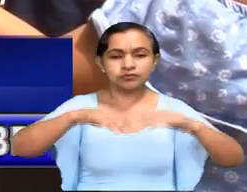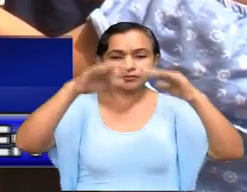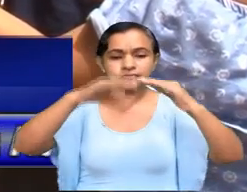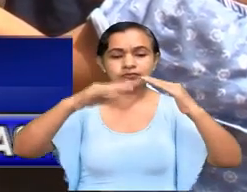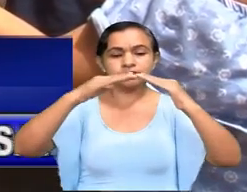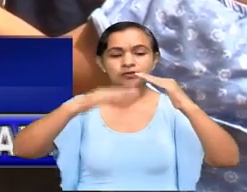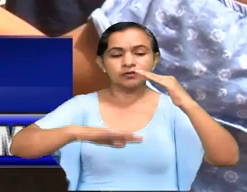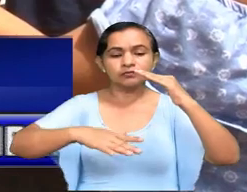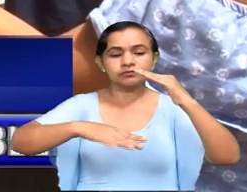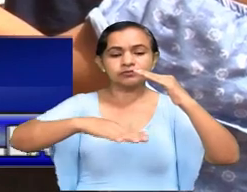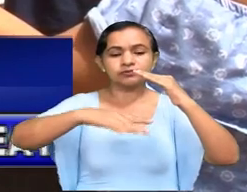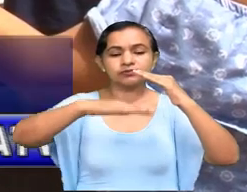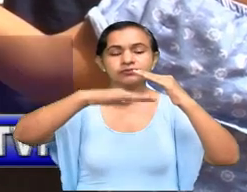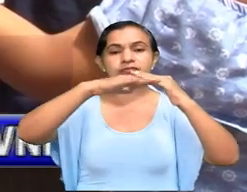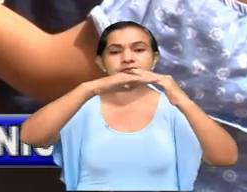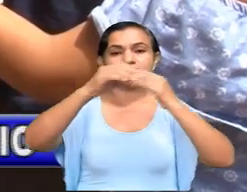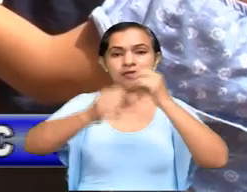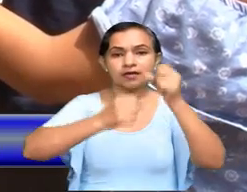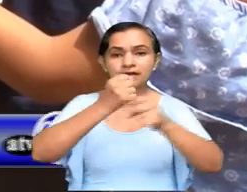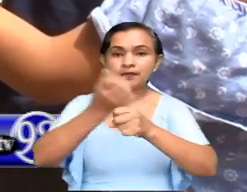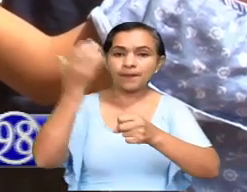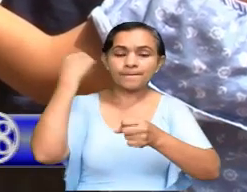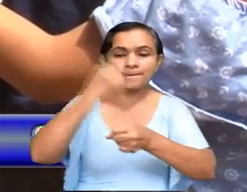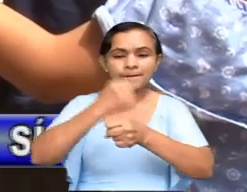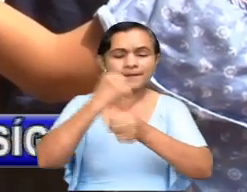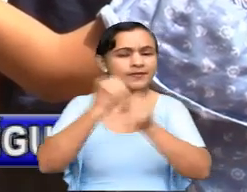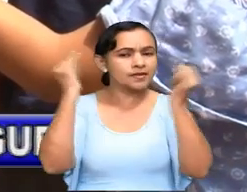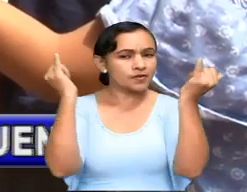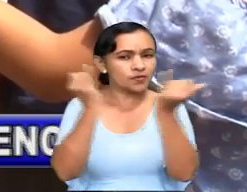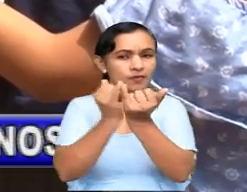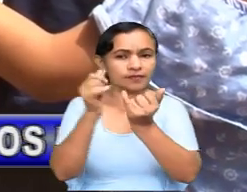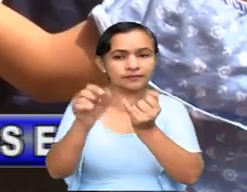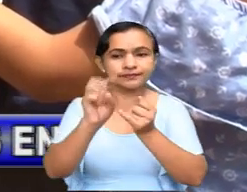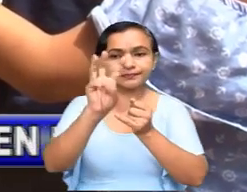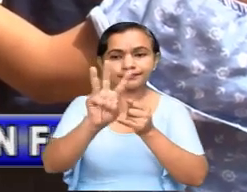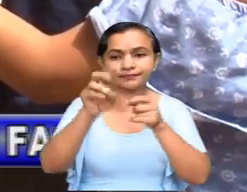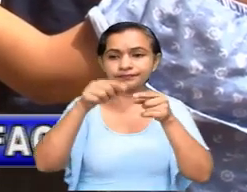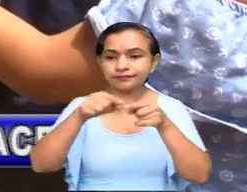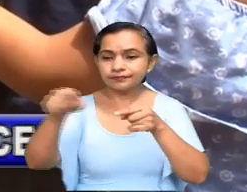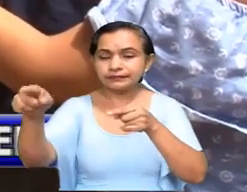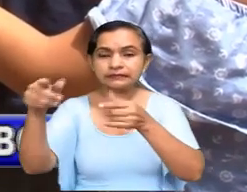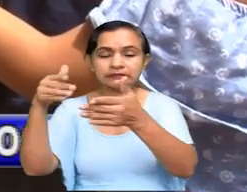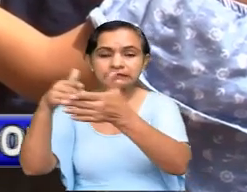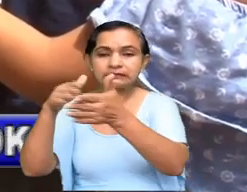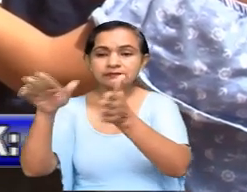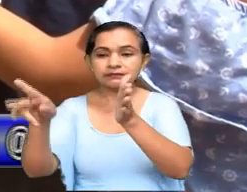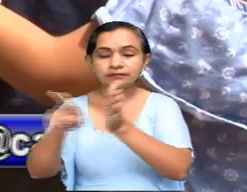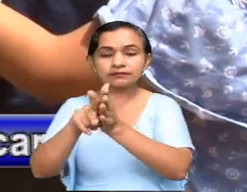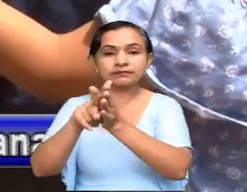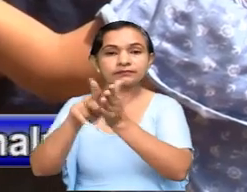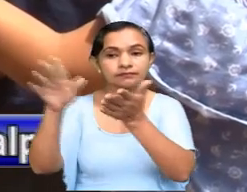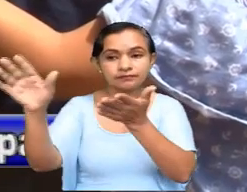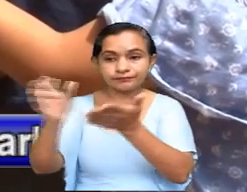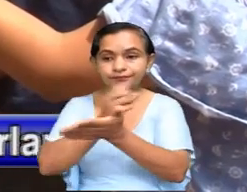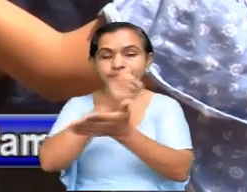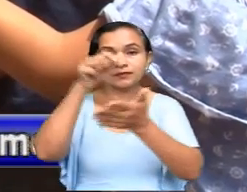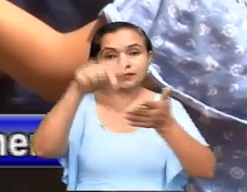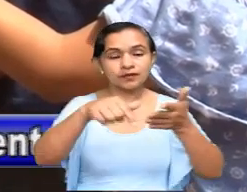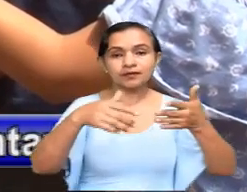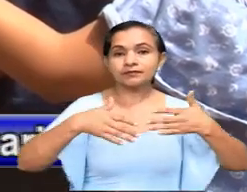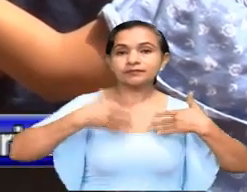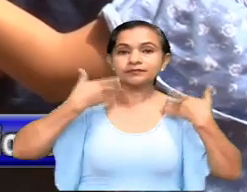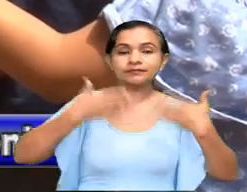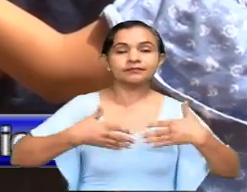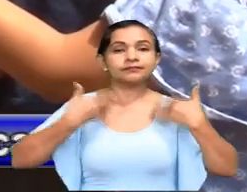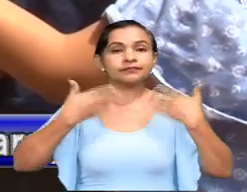hemos venido trabajando el año pasado también aquí mismo, a 3 cuadras eliminamos un punto crítico y hoy también estamos muy